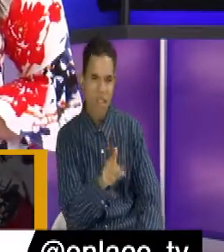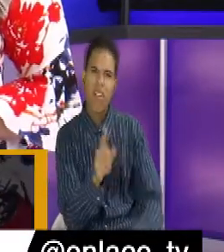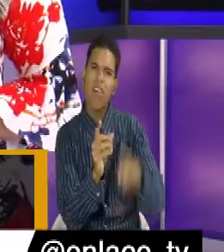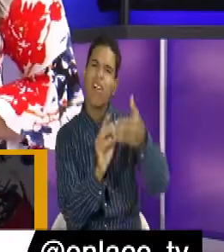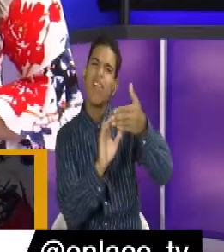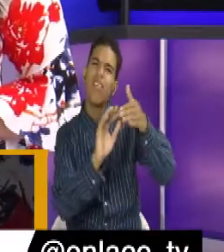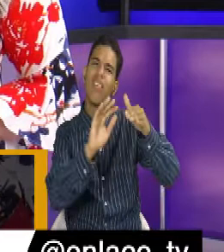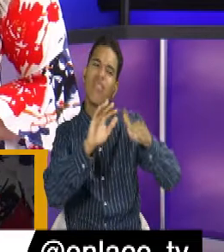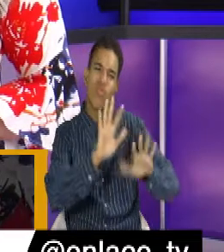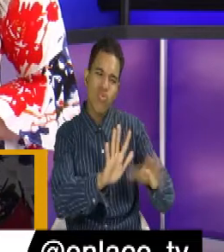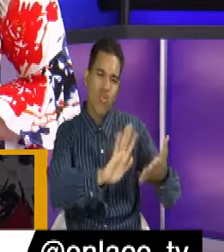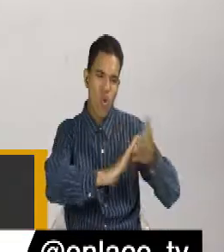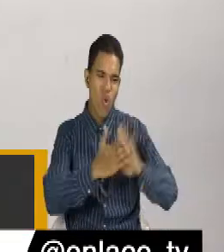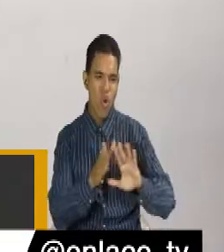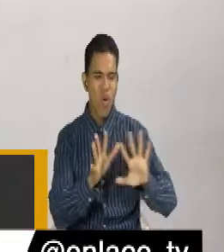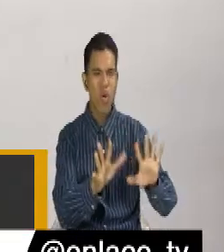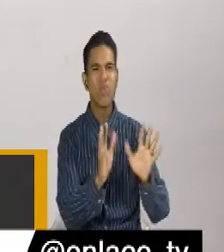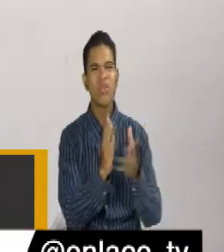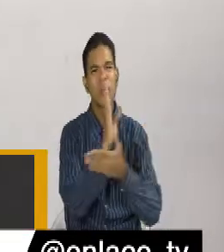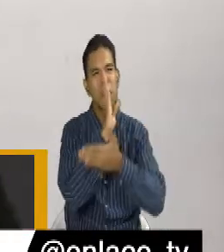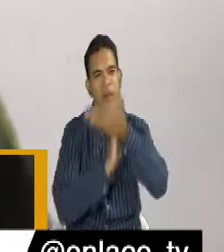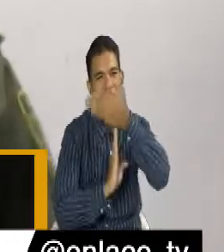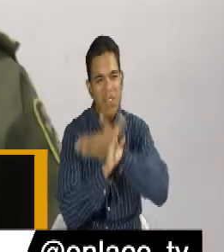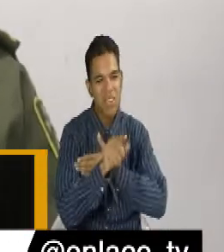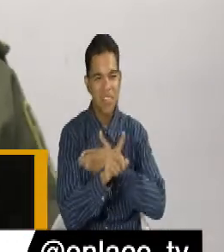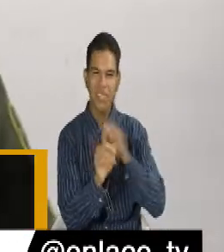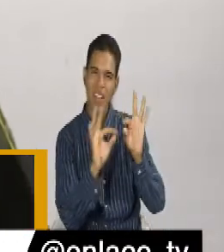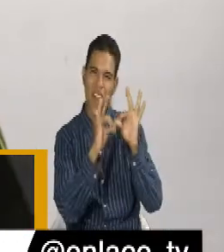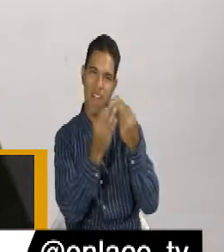recursos? Si los recursos se consiguen